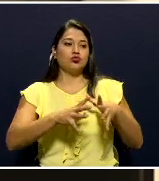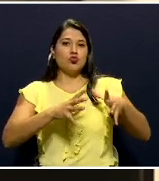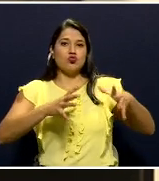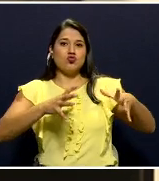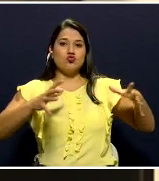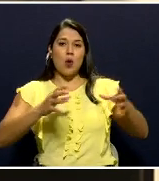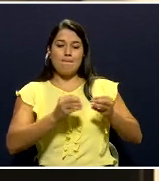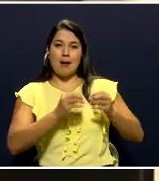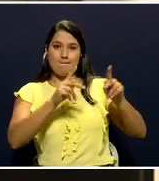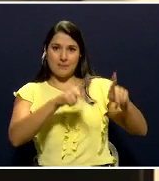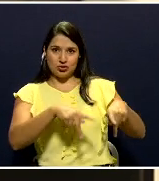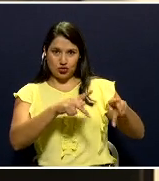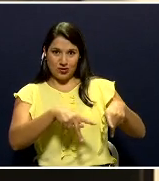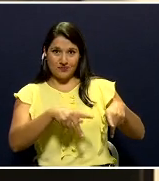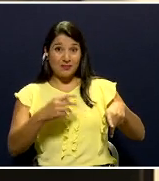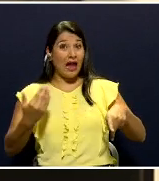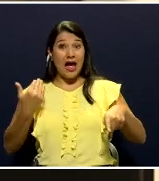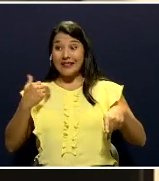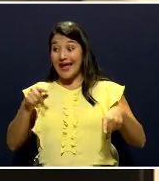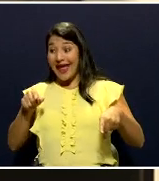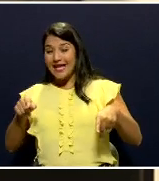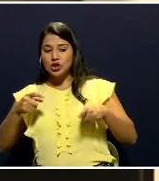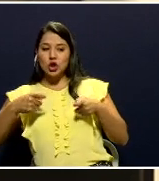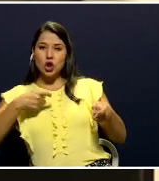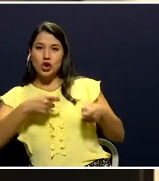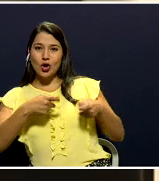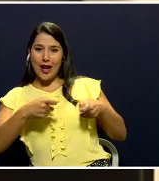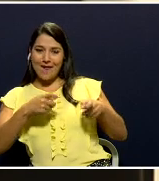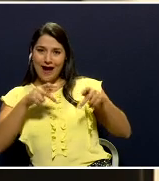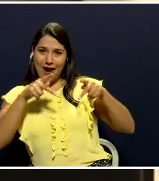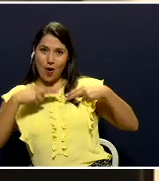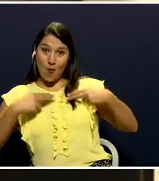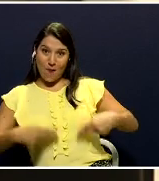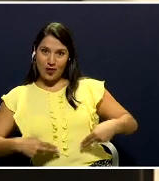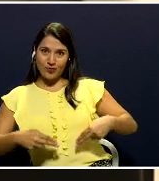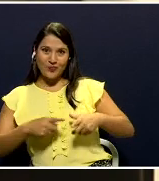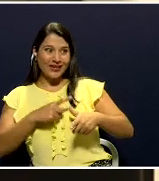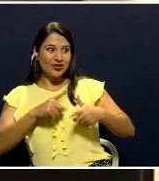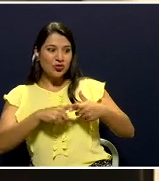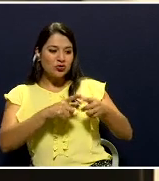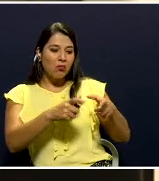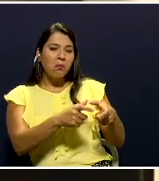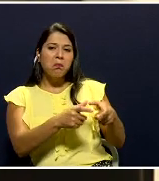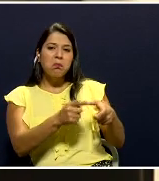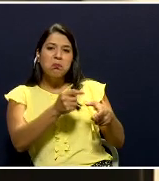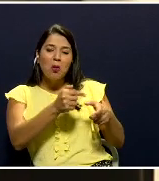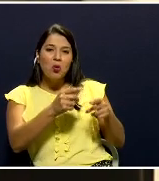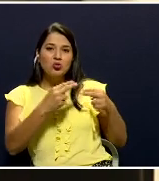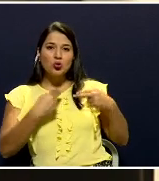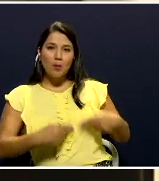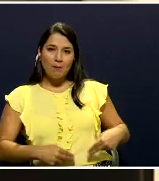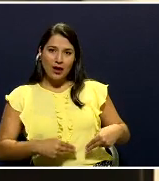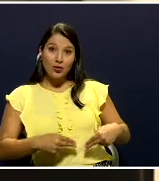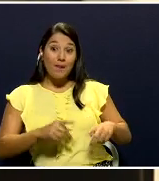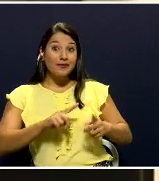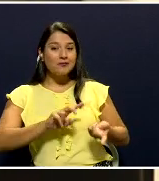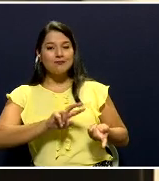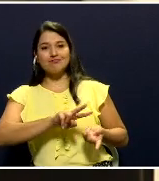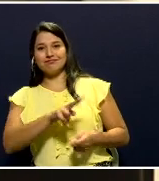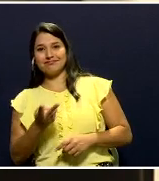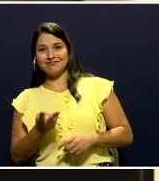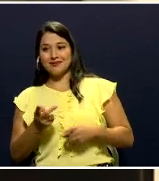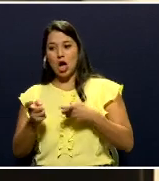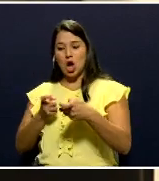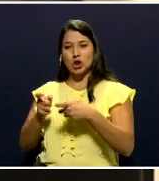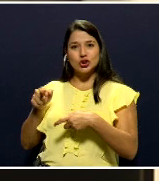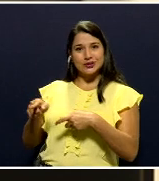y es el hecho de que las poblaciones humanas empiezan a incrementar. Esto ocurre, como le digo, en los últimos 200 años.